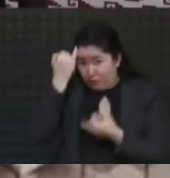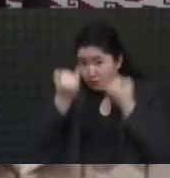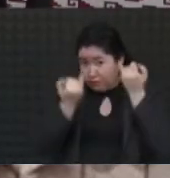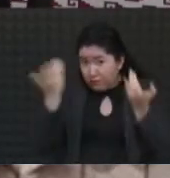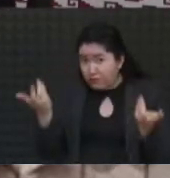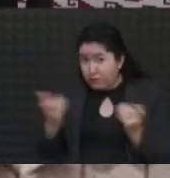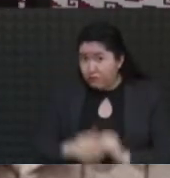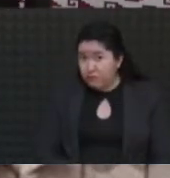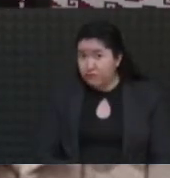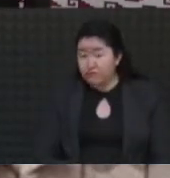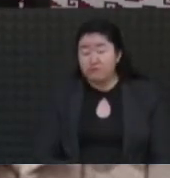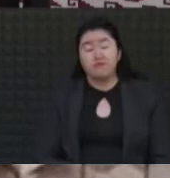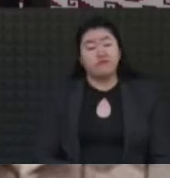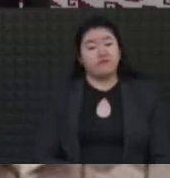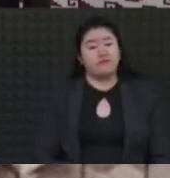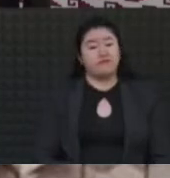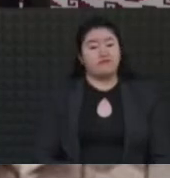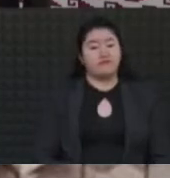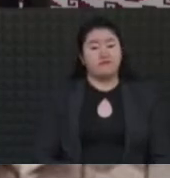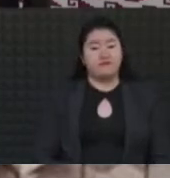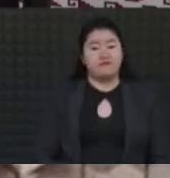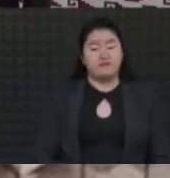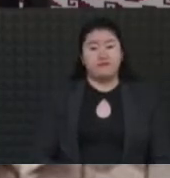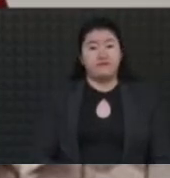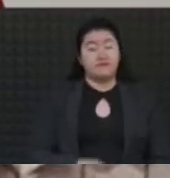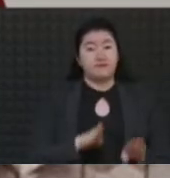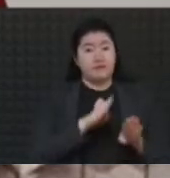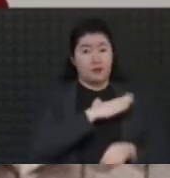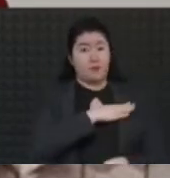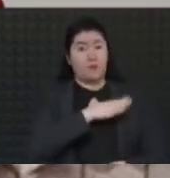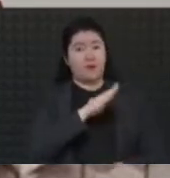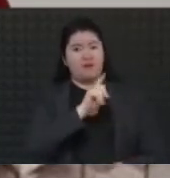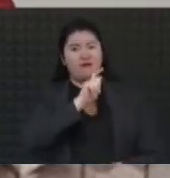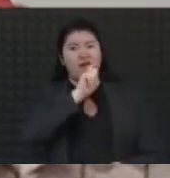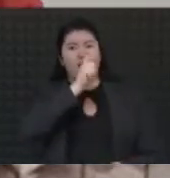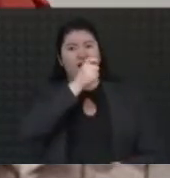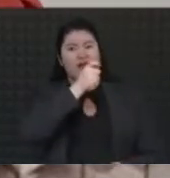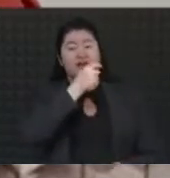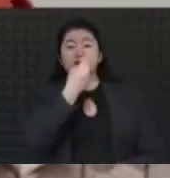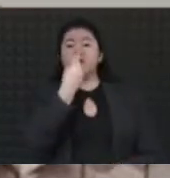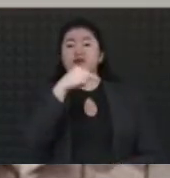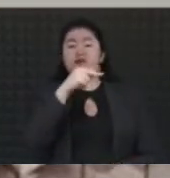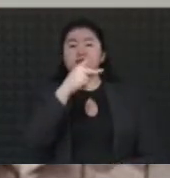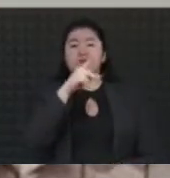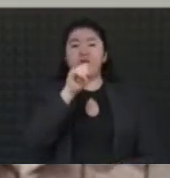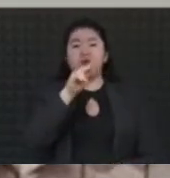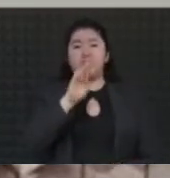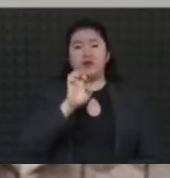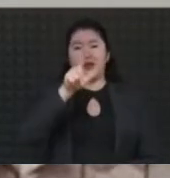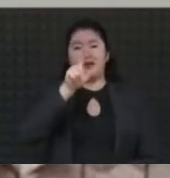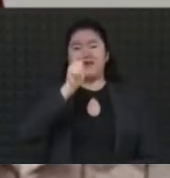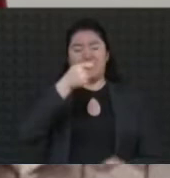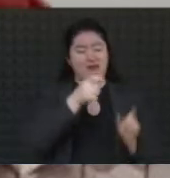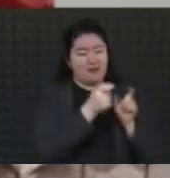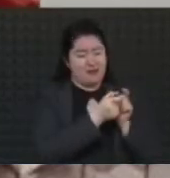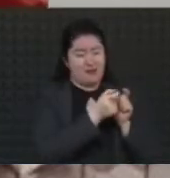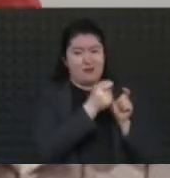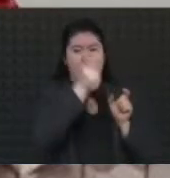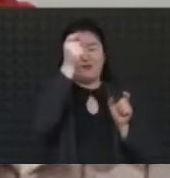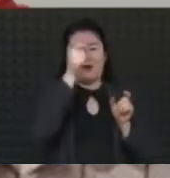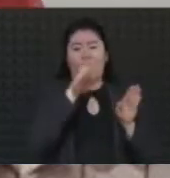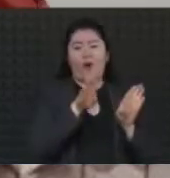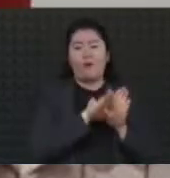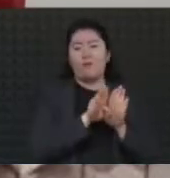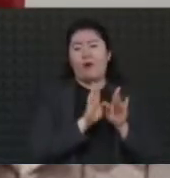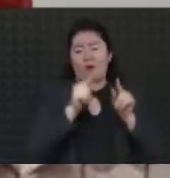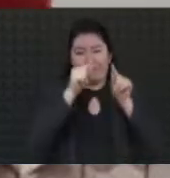Bueno, lo principal es colocar puntales que equivalen digamos, columnas, a